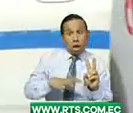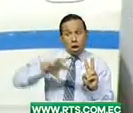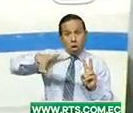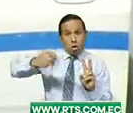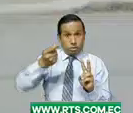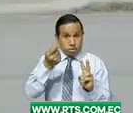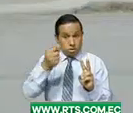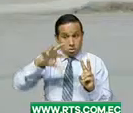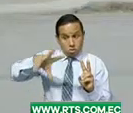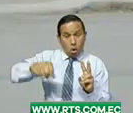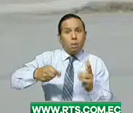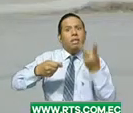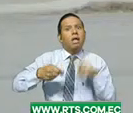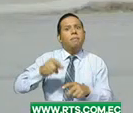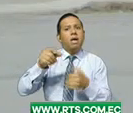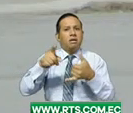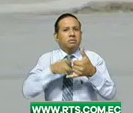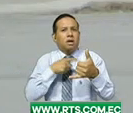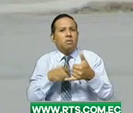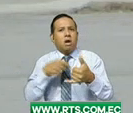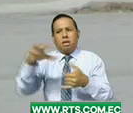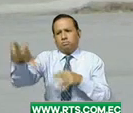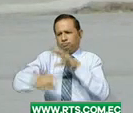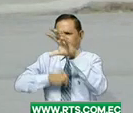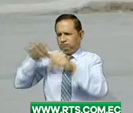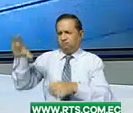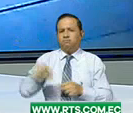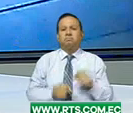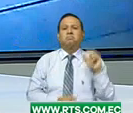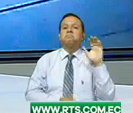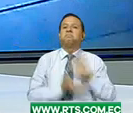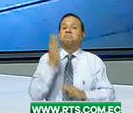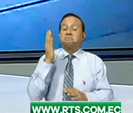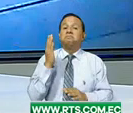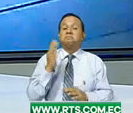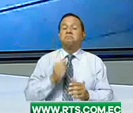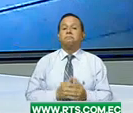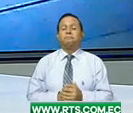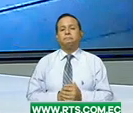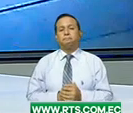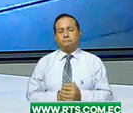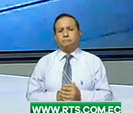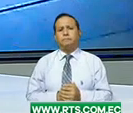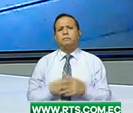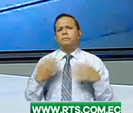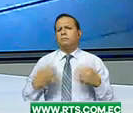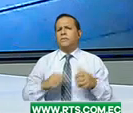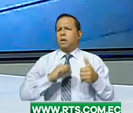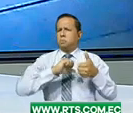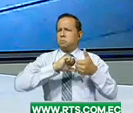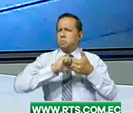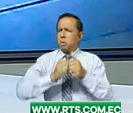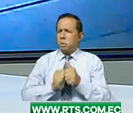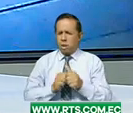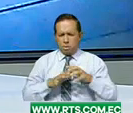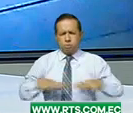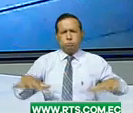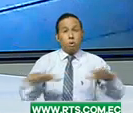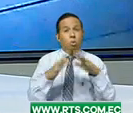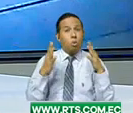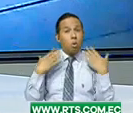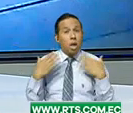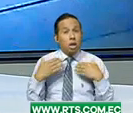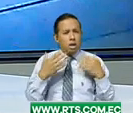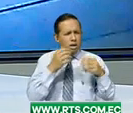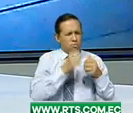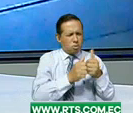teléfonos celulares, informó Adriana Peralta. Varios incidentes registrados en la urbe porteña fueron captados por